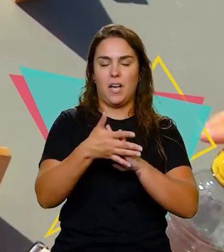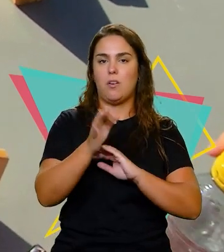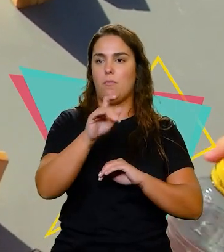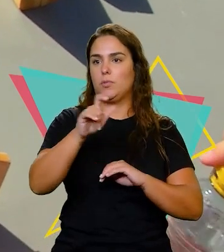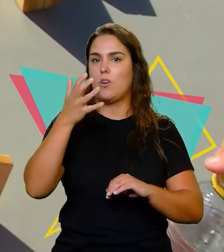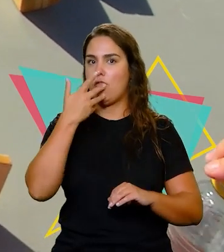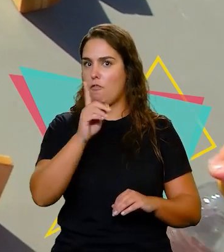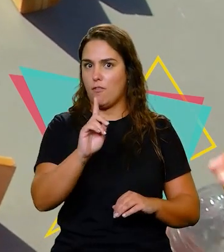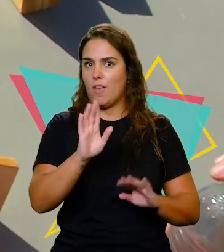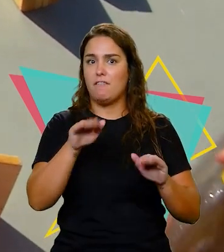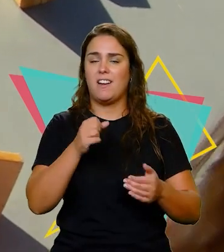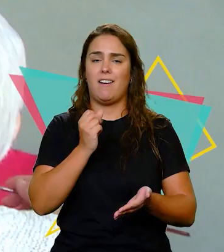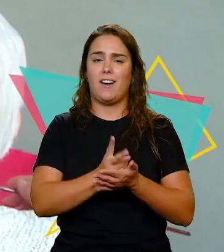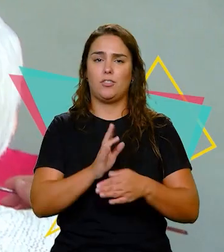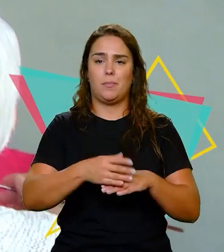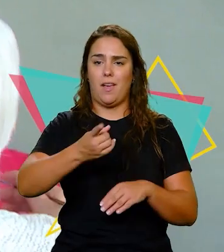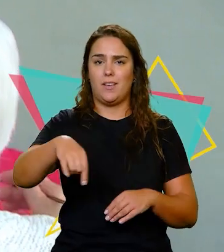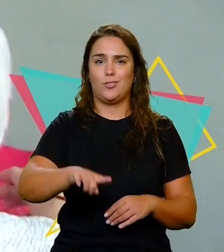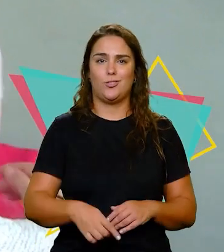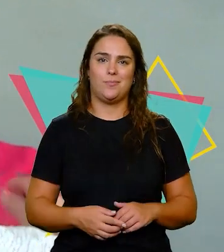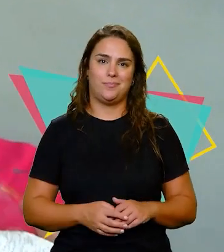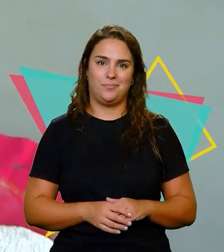gente que no conocen. Es un poco como un reto para ellos.